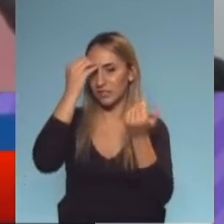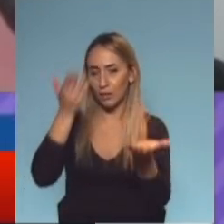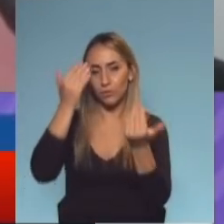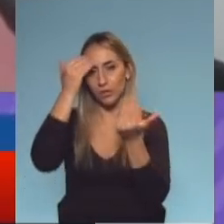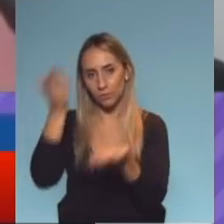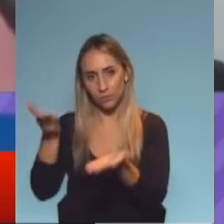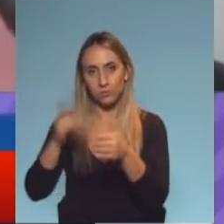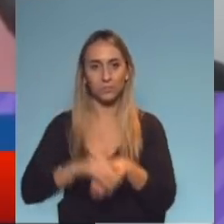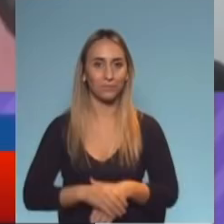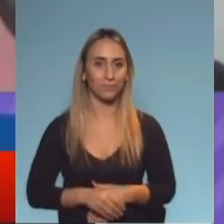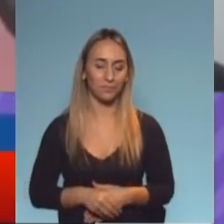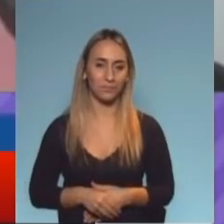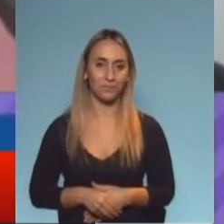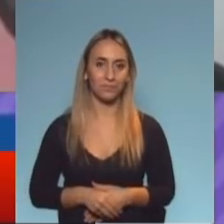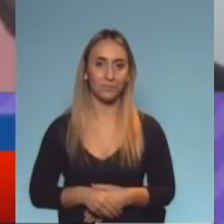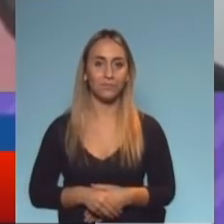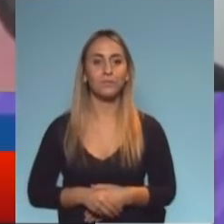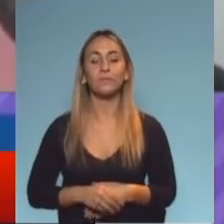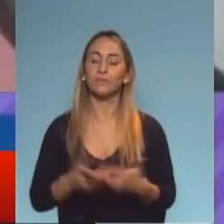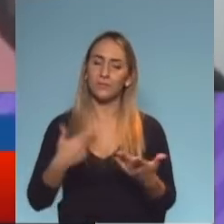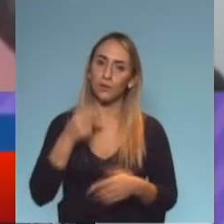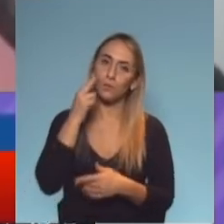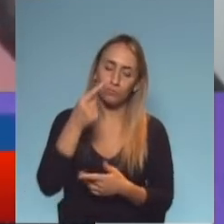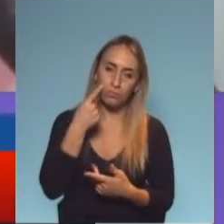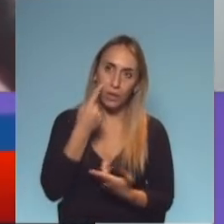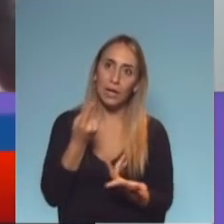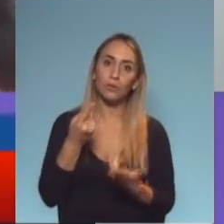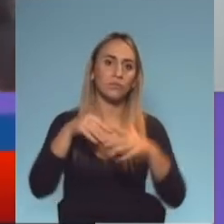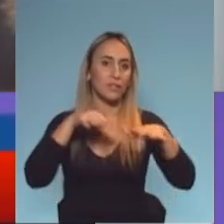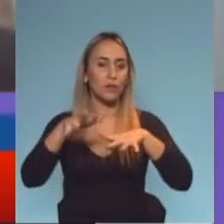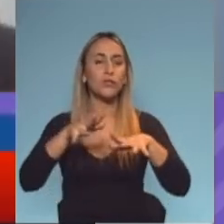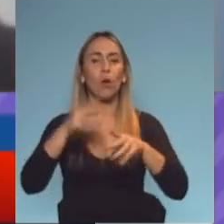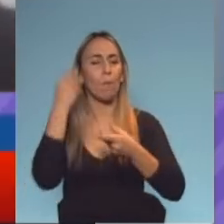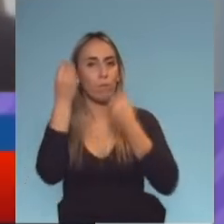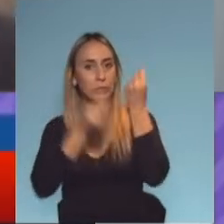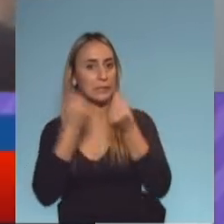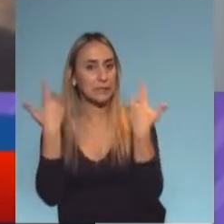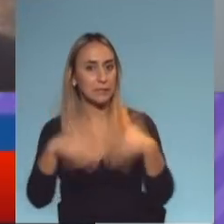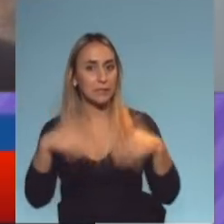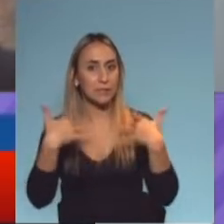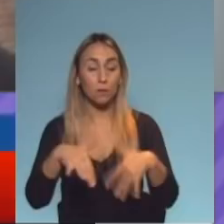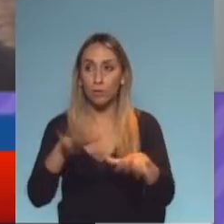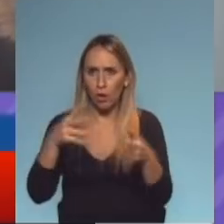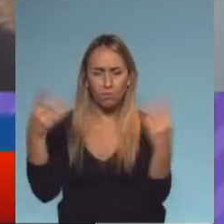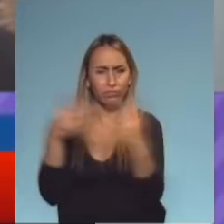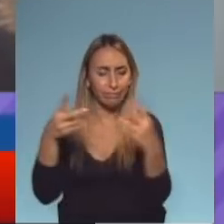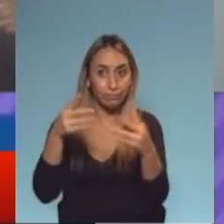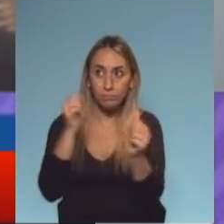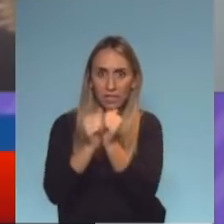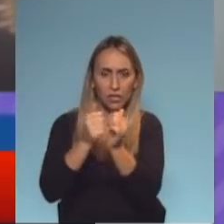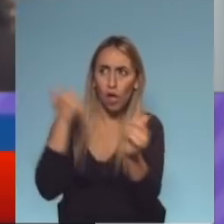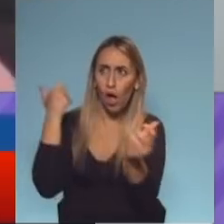Bueno, vemos con mucha preocupación el mundo, mira con mucha preocupación esta escalada de violencia en un conflicto que es histórico. ¿Qué nos puede contar?